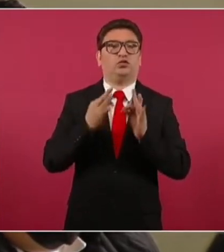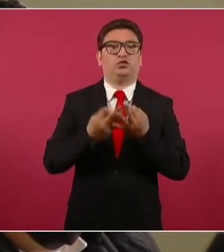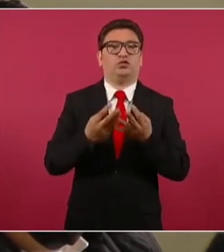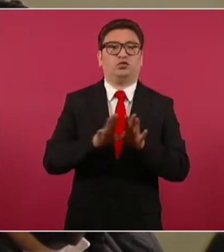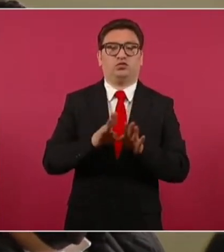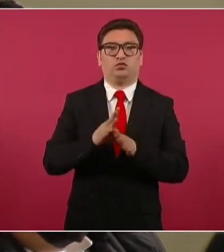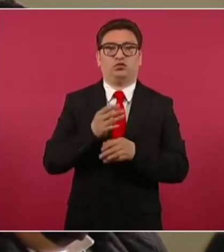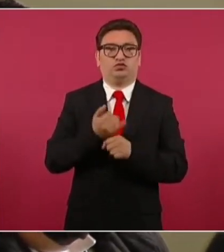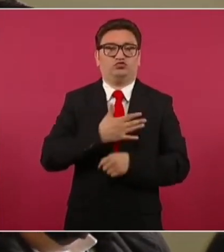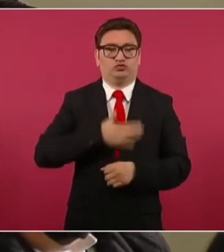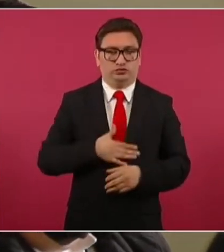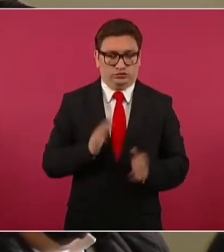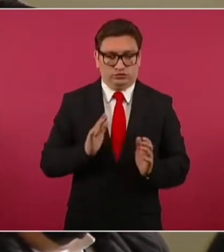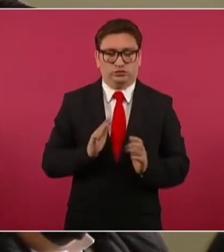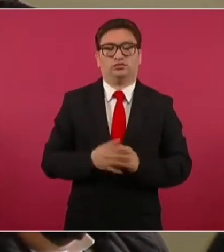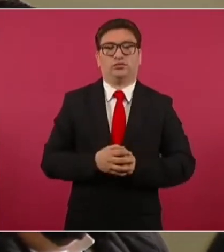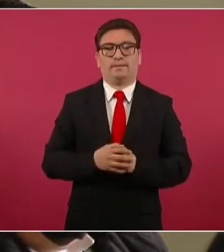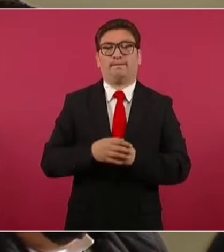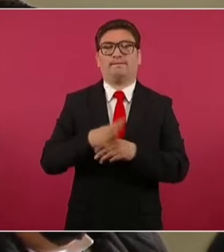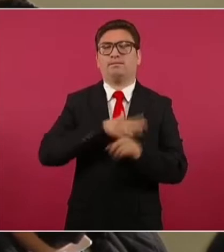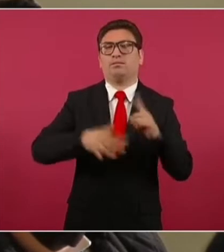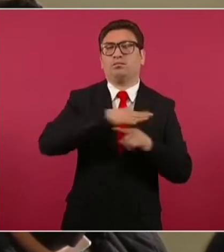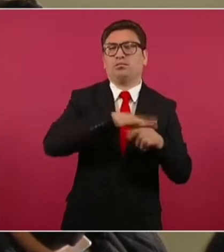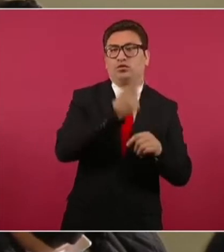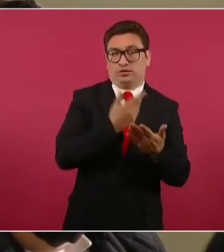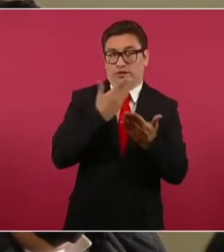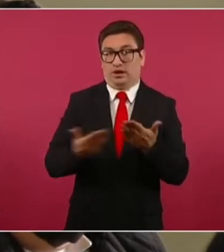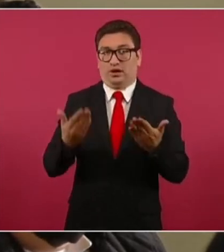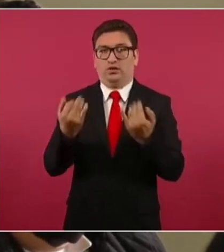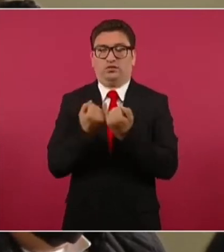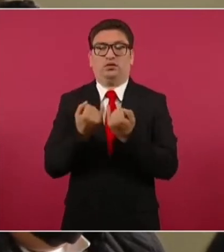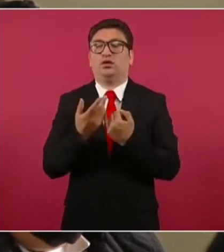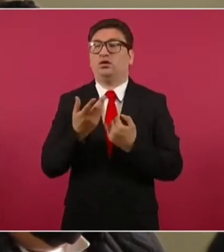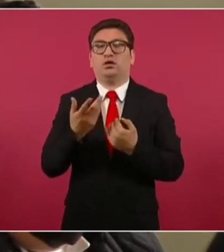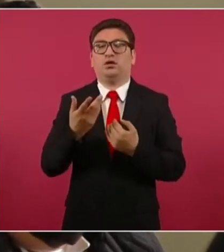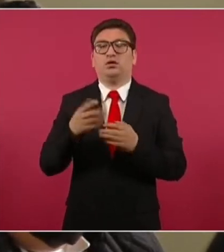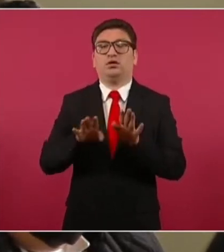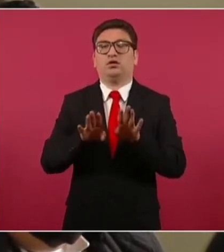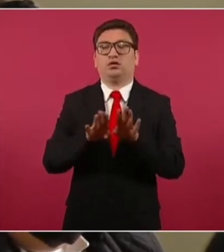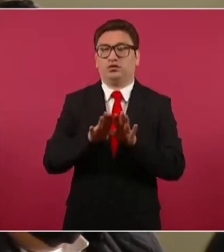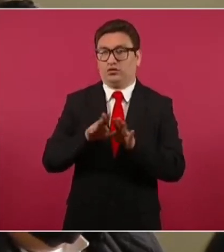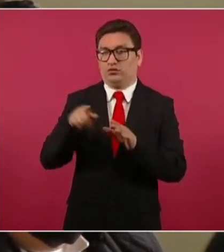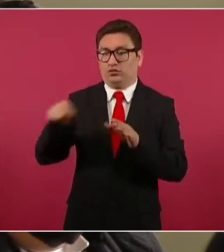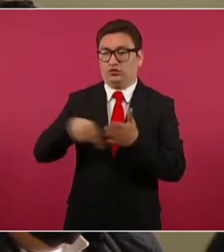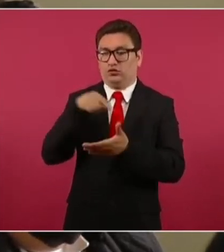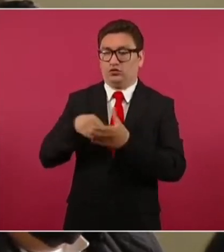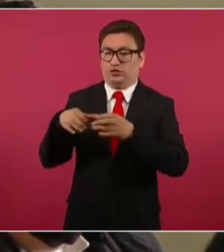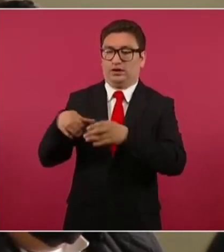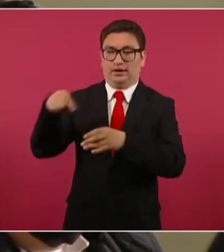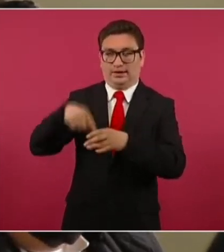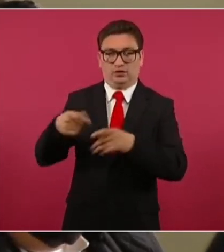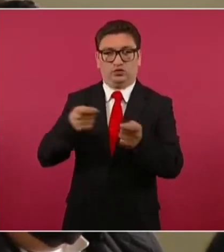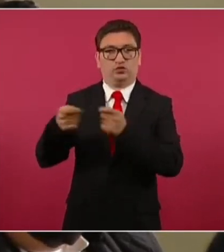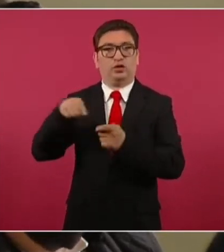una injusticia total, ¿no? Se lo pongo en contexto porque hoy en día en lo que es el órgano interno de control no